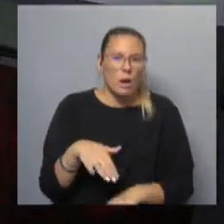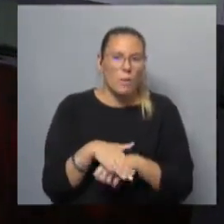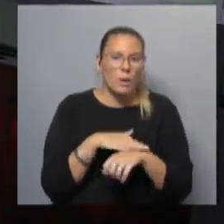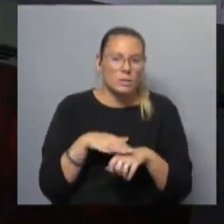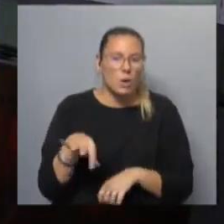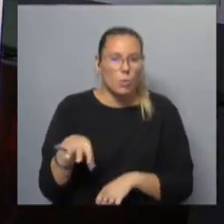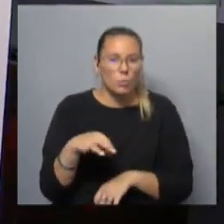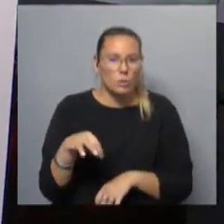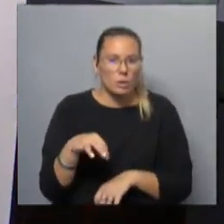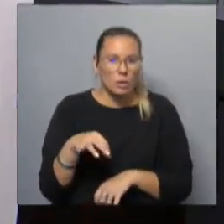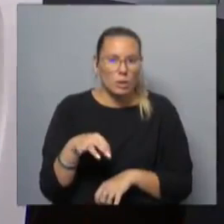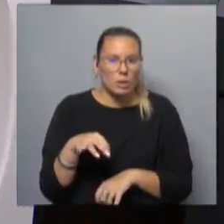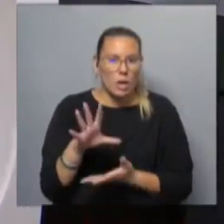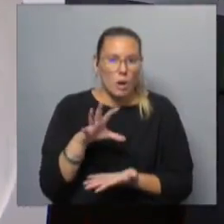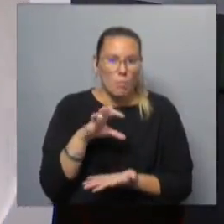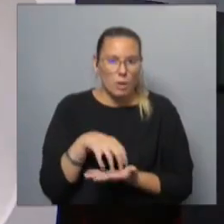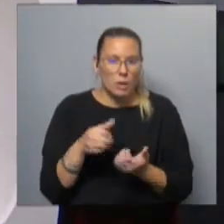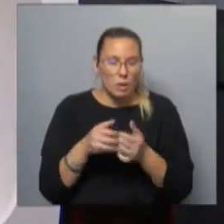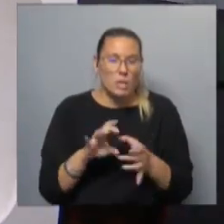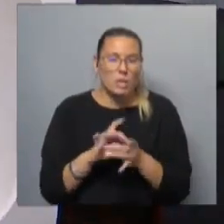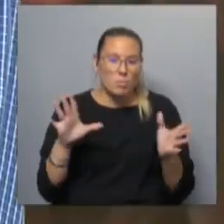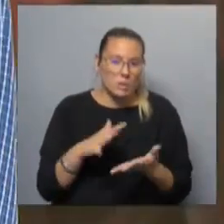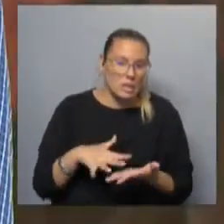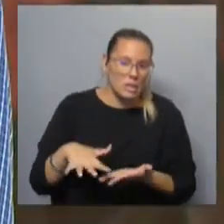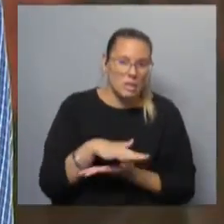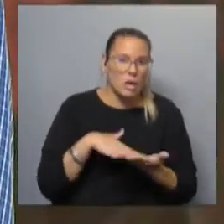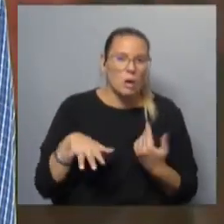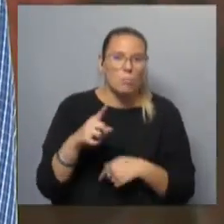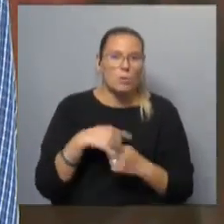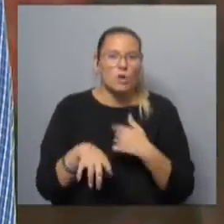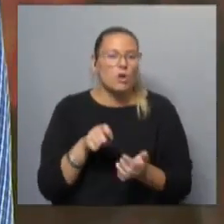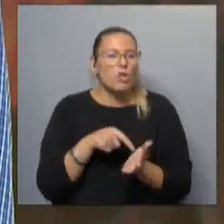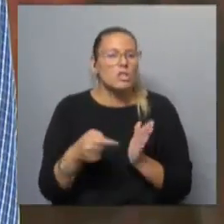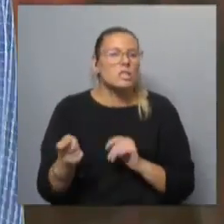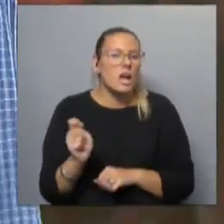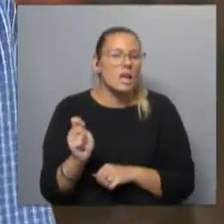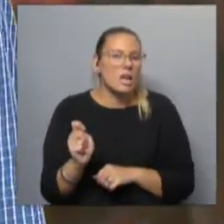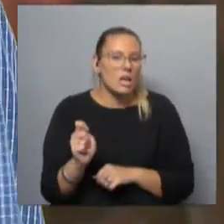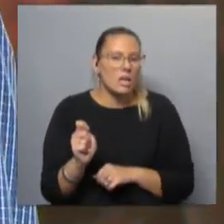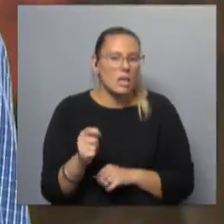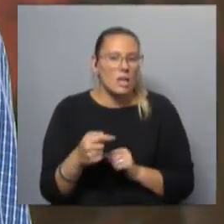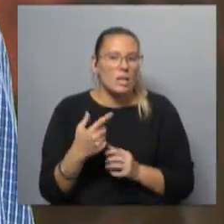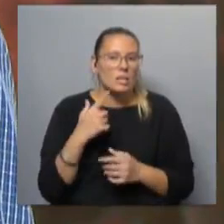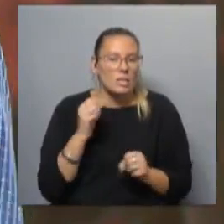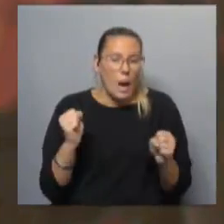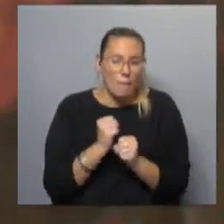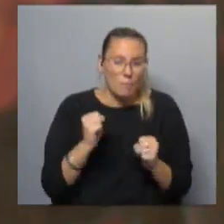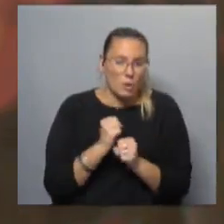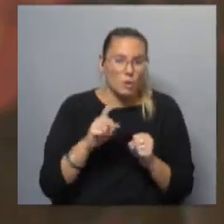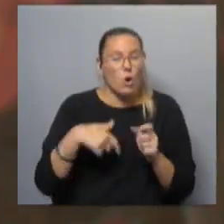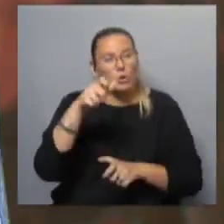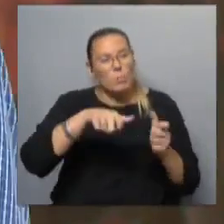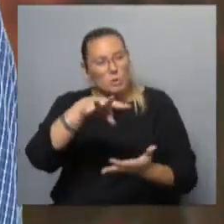la consabida base única era la base que partía de la independencia del territorio, pero no la ponía por escrito, tenía miedo de que cayera en manos de